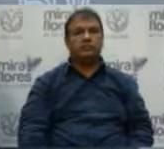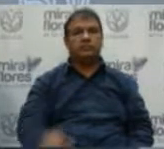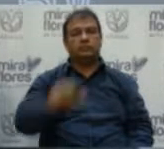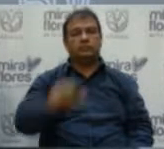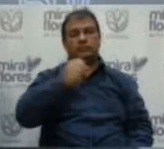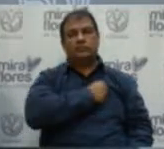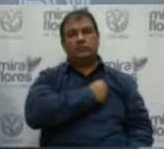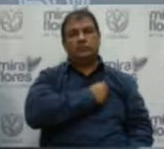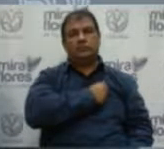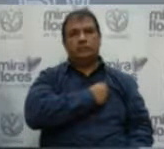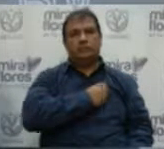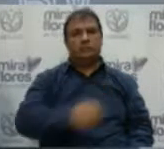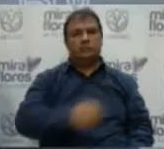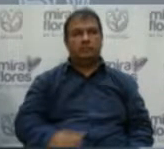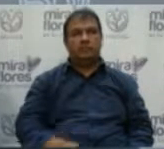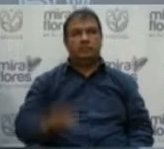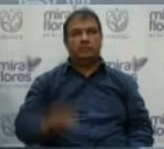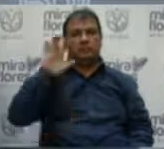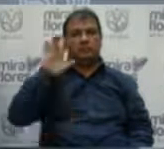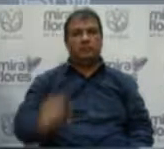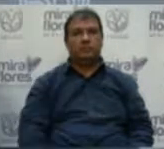Señora Susana Stiglitz Watson.